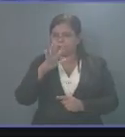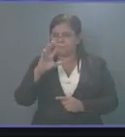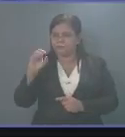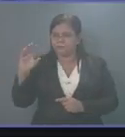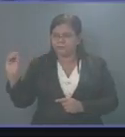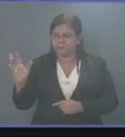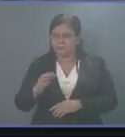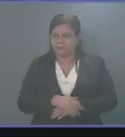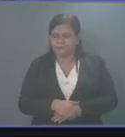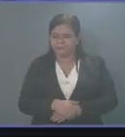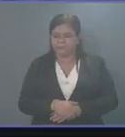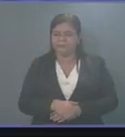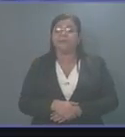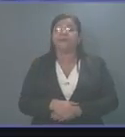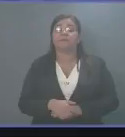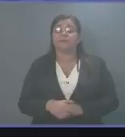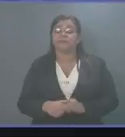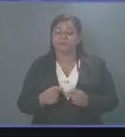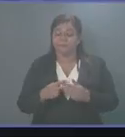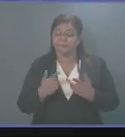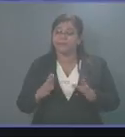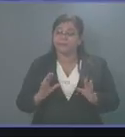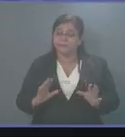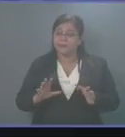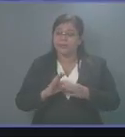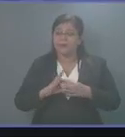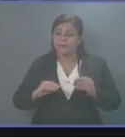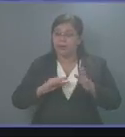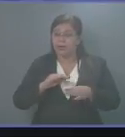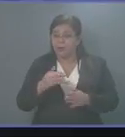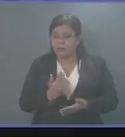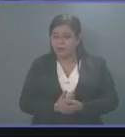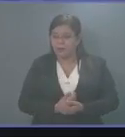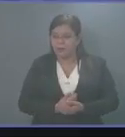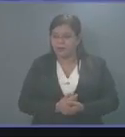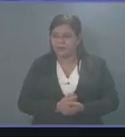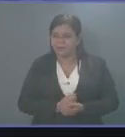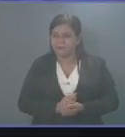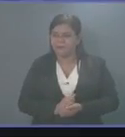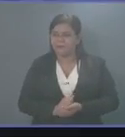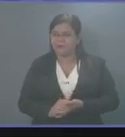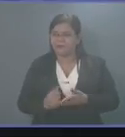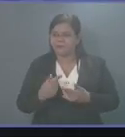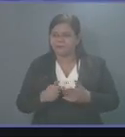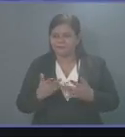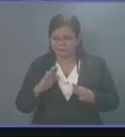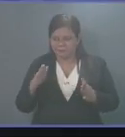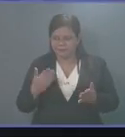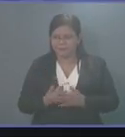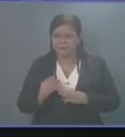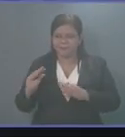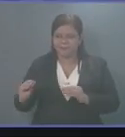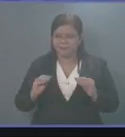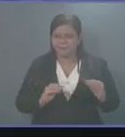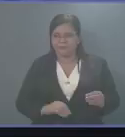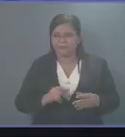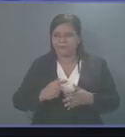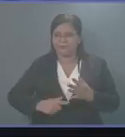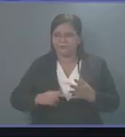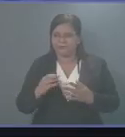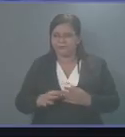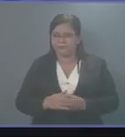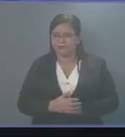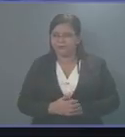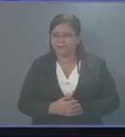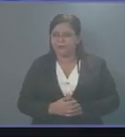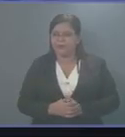los Estados Unidos de América, se aplicará también para su respectiva cancelación. La presente disposición no